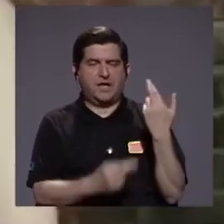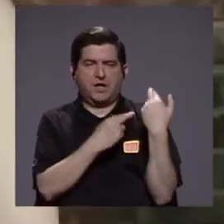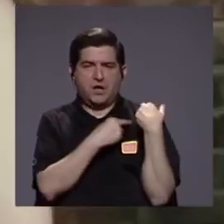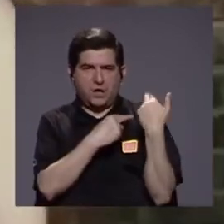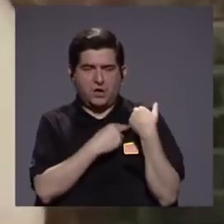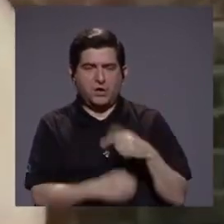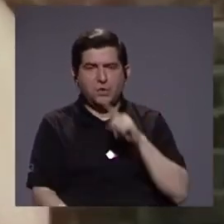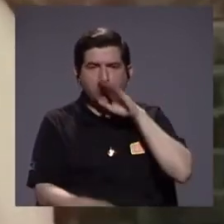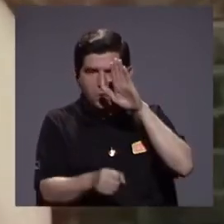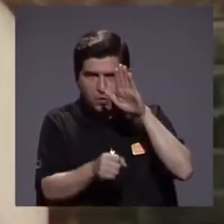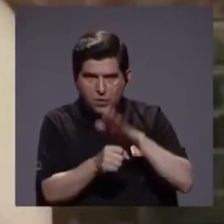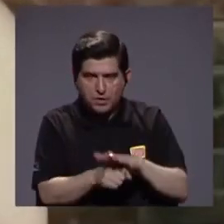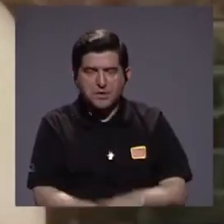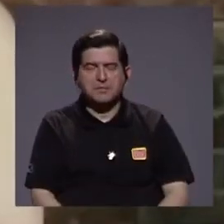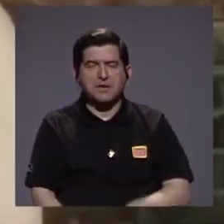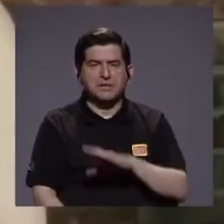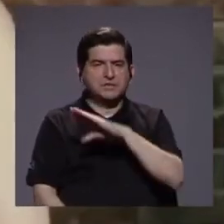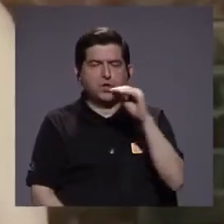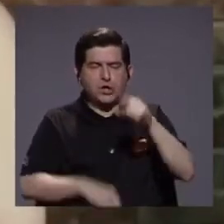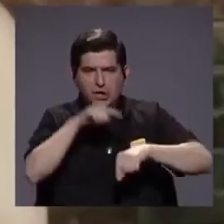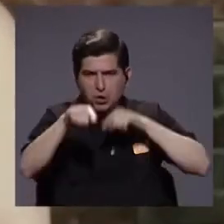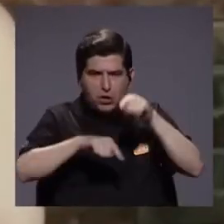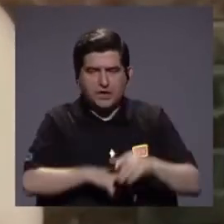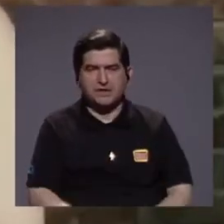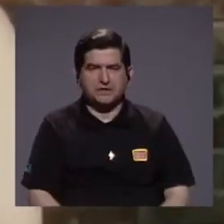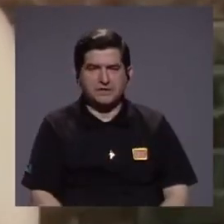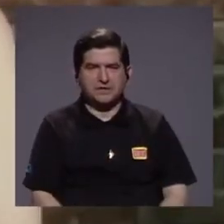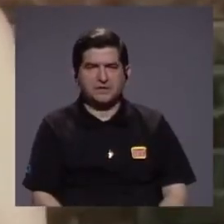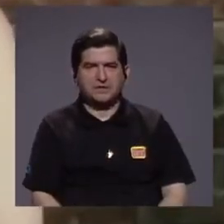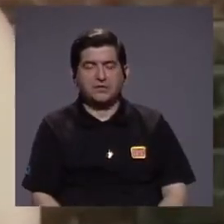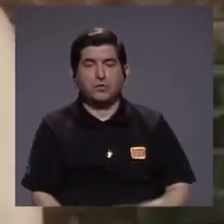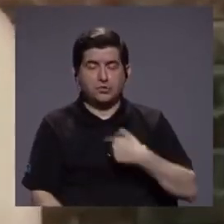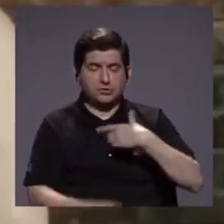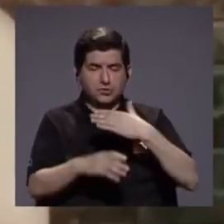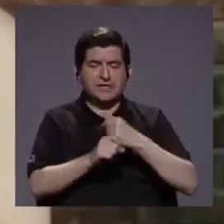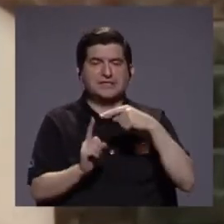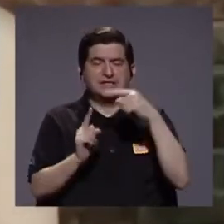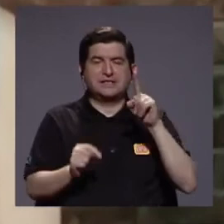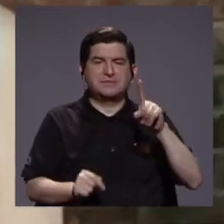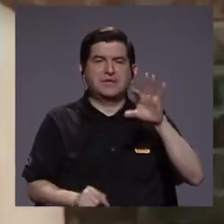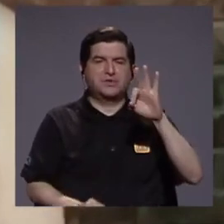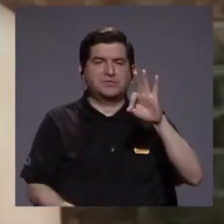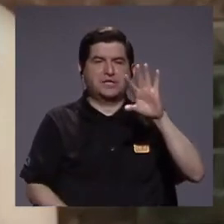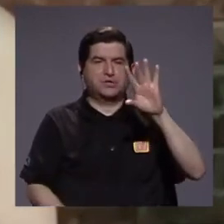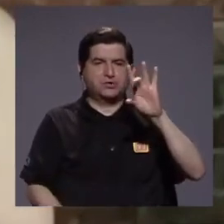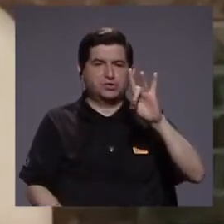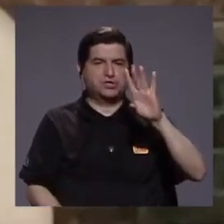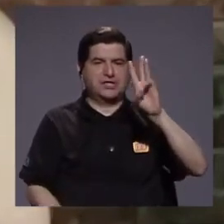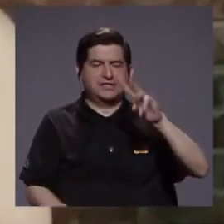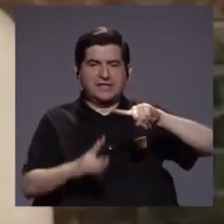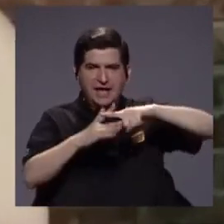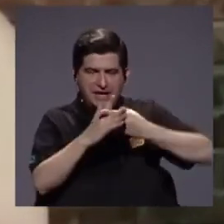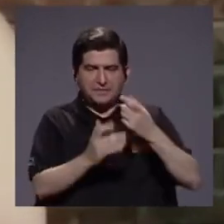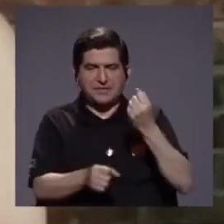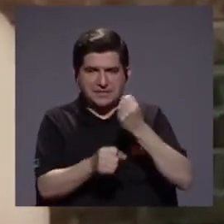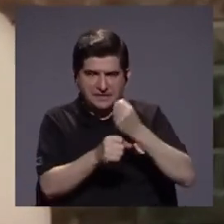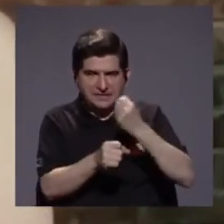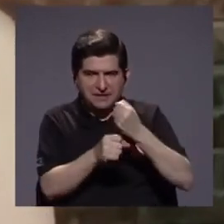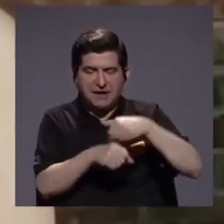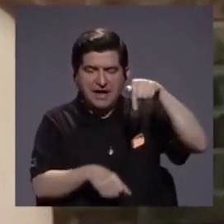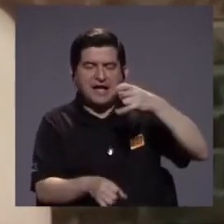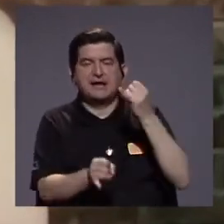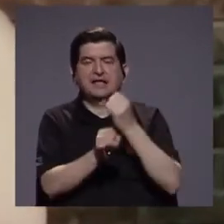responsable, comprometido y autocrítico, como lo he realizado desde 1986, cuando inicié mis labores en